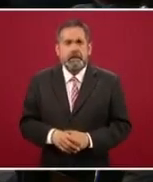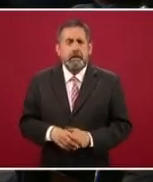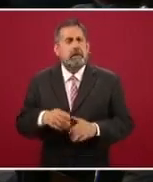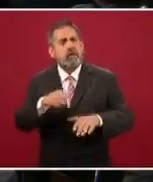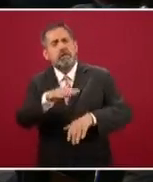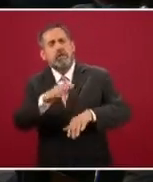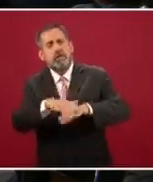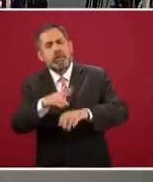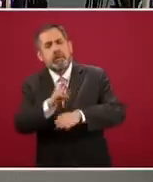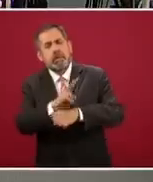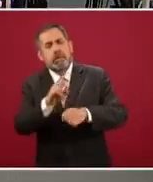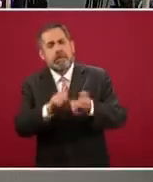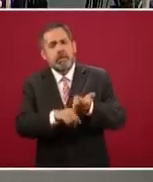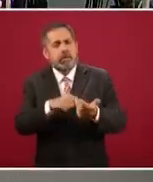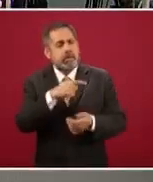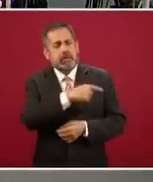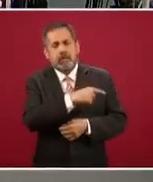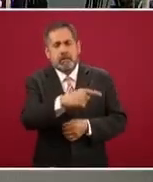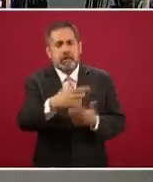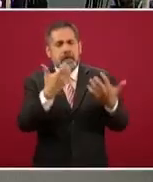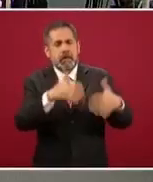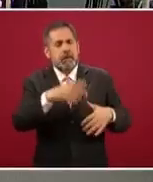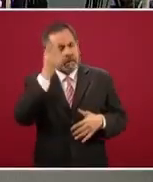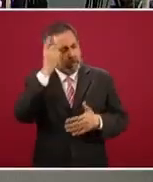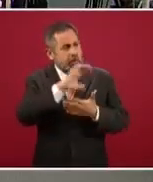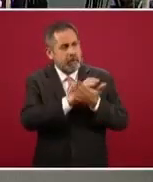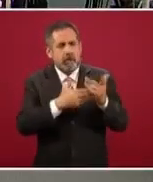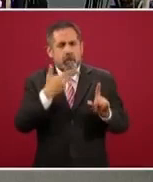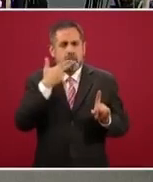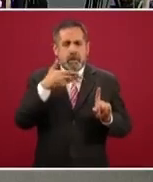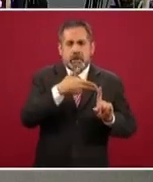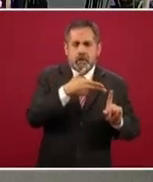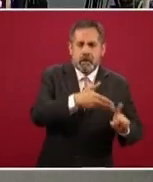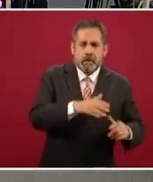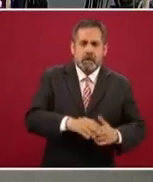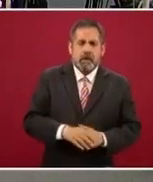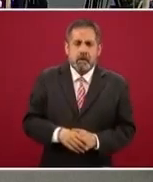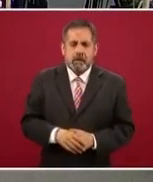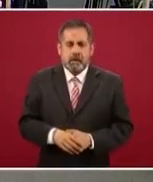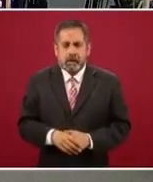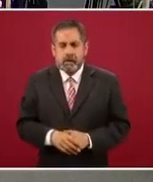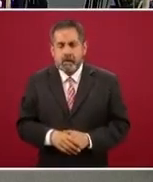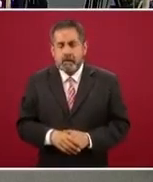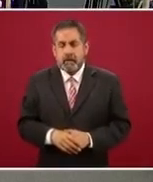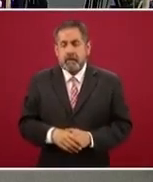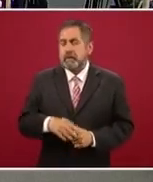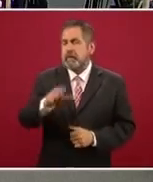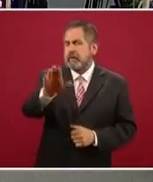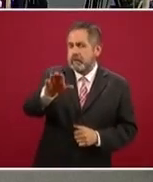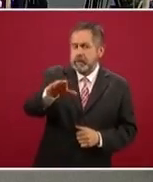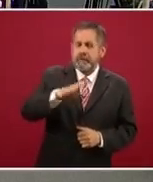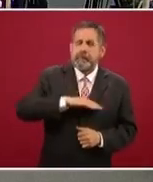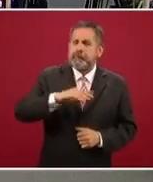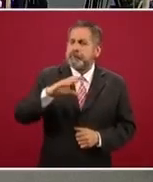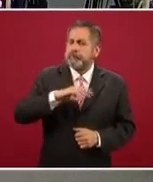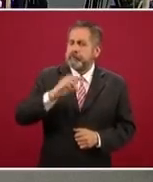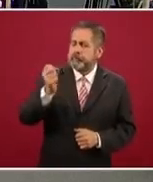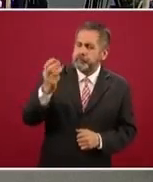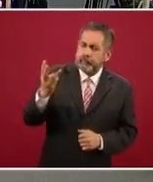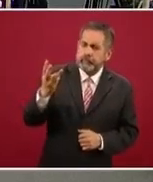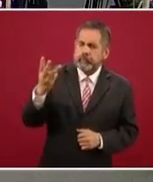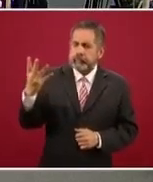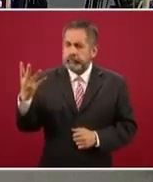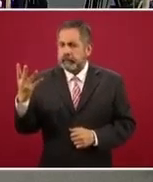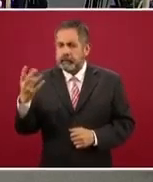en la vigilancia especial hacia los empresarios predominantes también, a ver si no se le vayan a colar. Hay como tres o cuatro